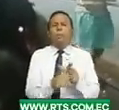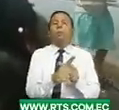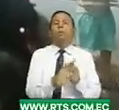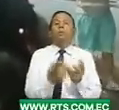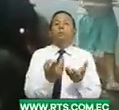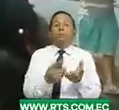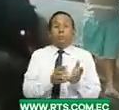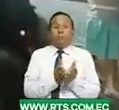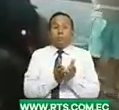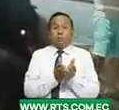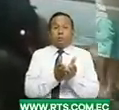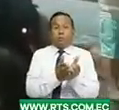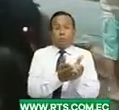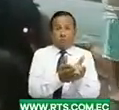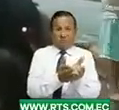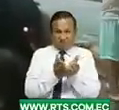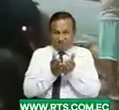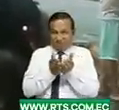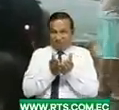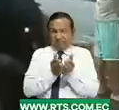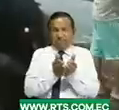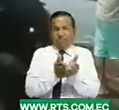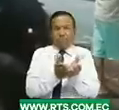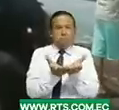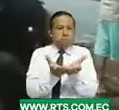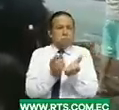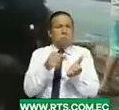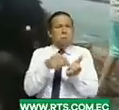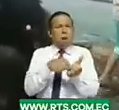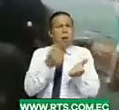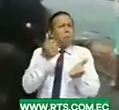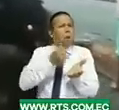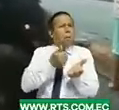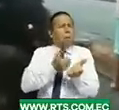un objeto cortopunzante del barco, en el cual queda,